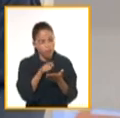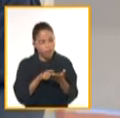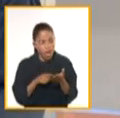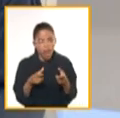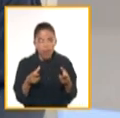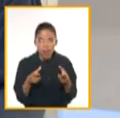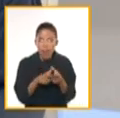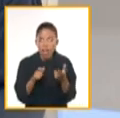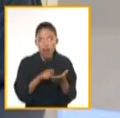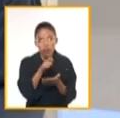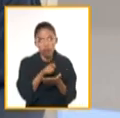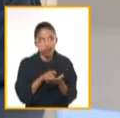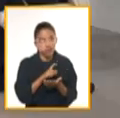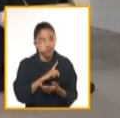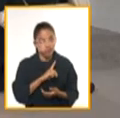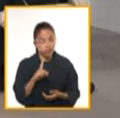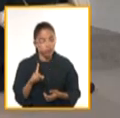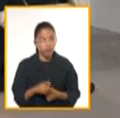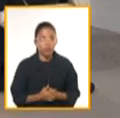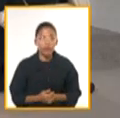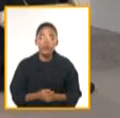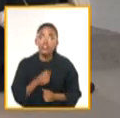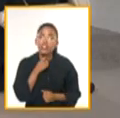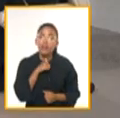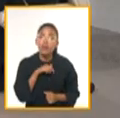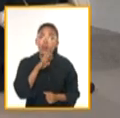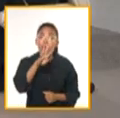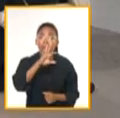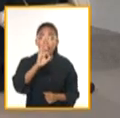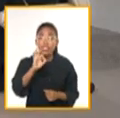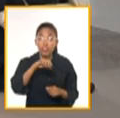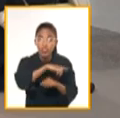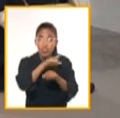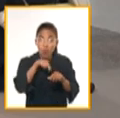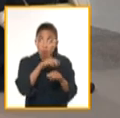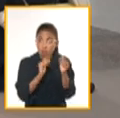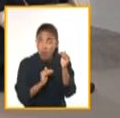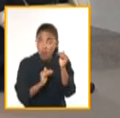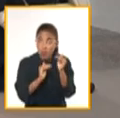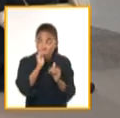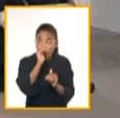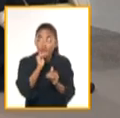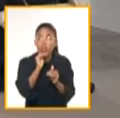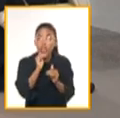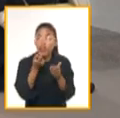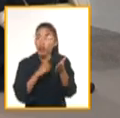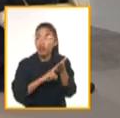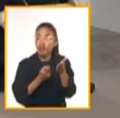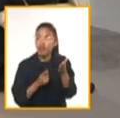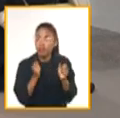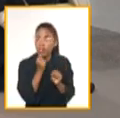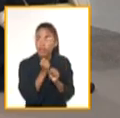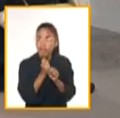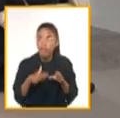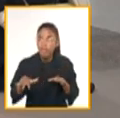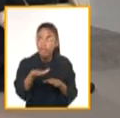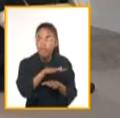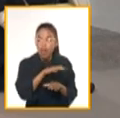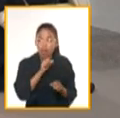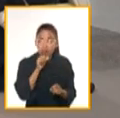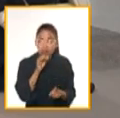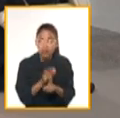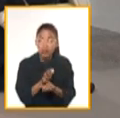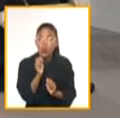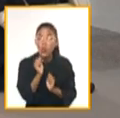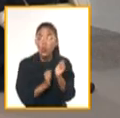o en cualquier momento. Pero más de 48 horas prácticamente en que los eléctricos estuvieron activados prácticamente